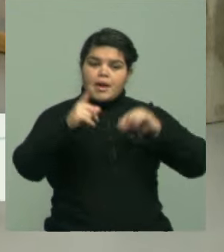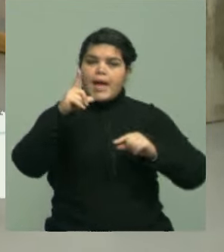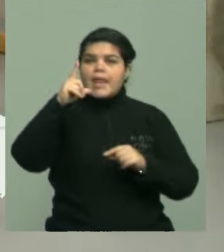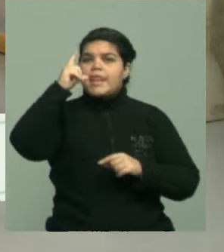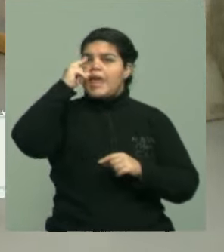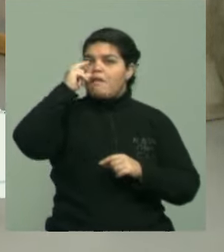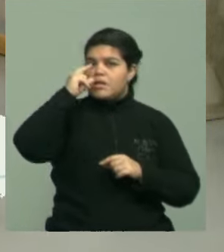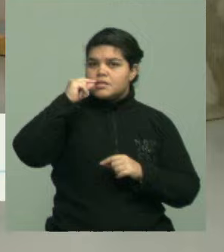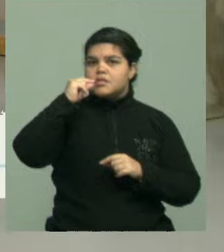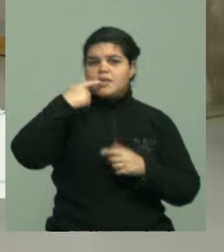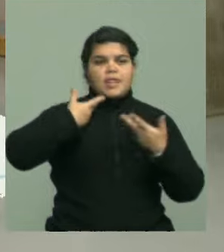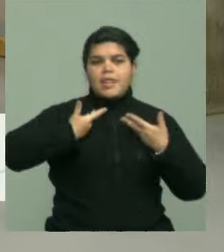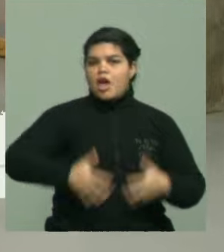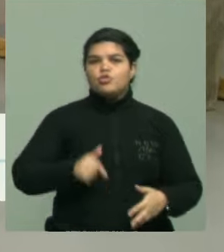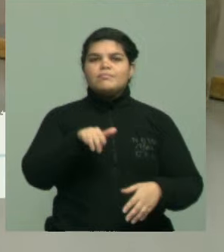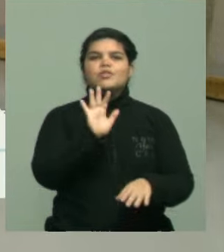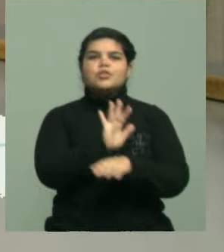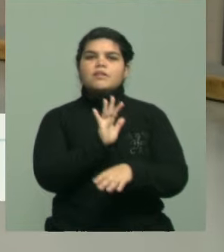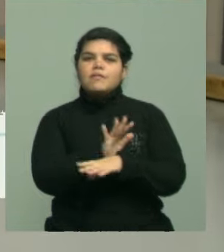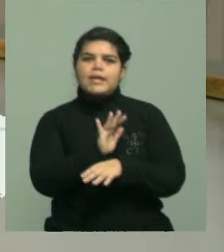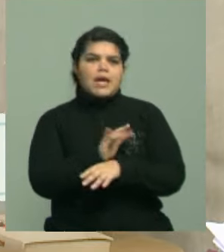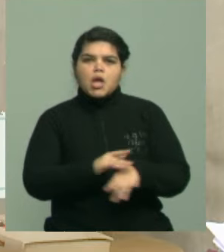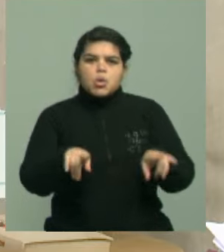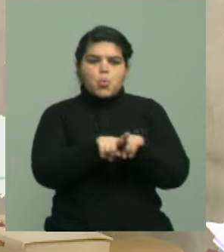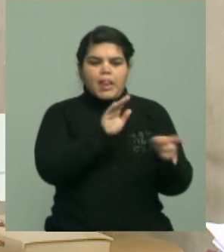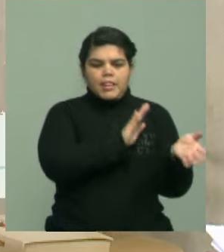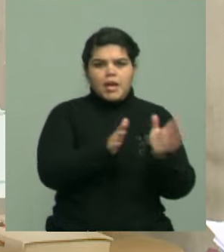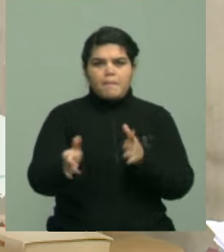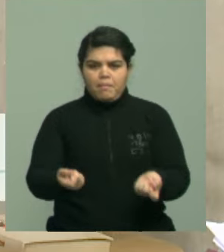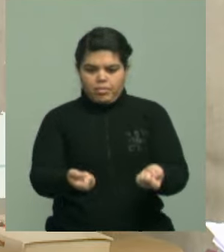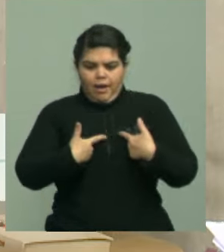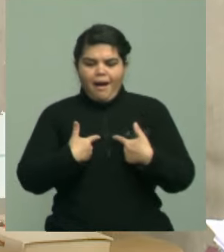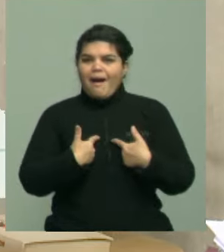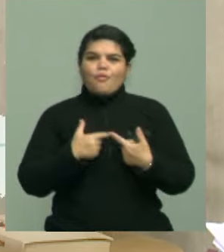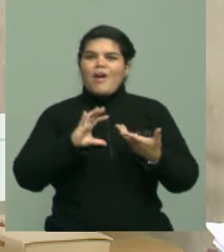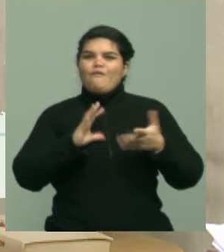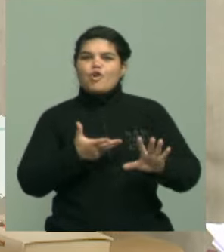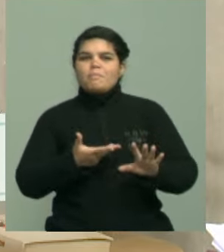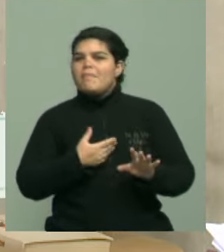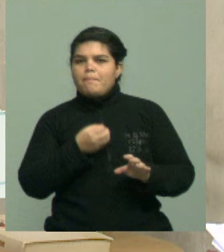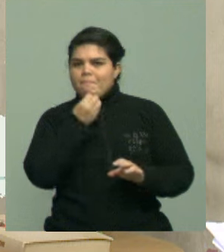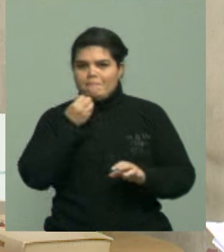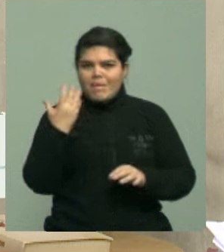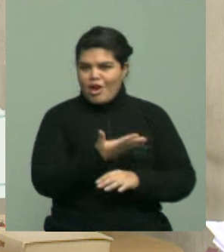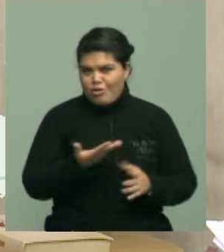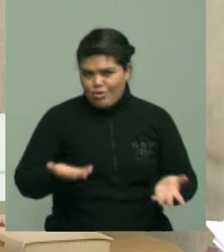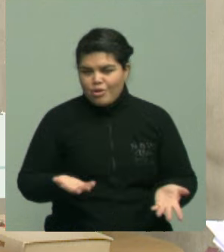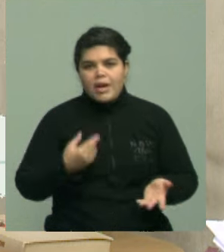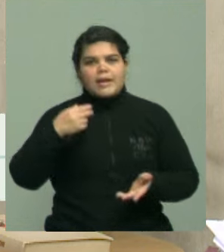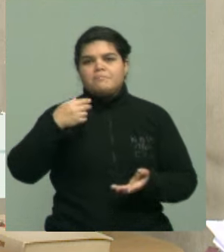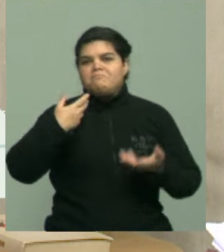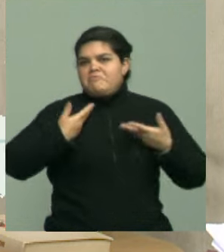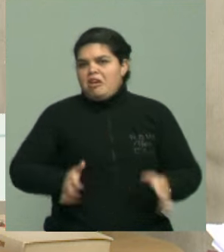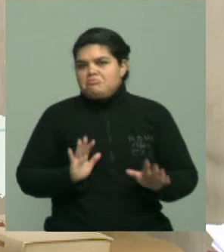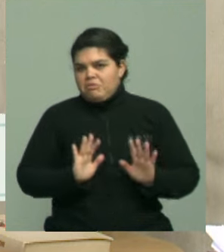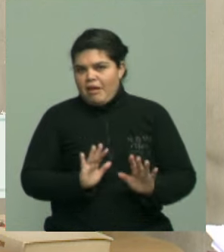beneficios terapéuticos, uh-huh, que es todas las investigaciones que se están avanzando. Entonces, la idea de la Expo es visualizar